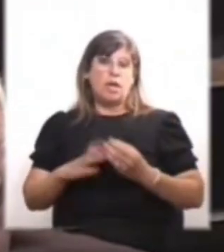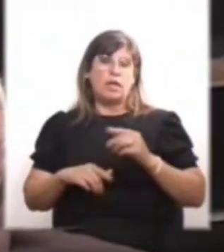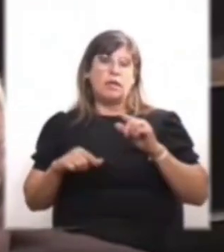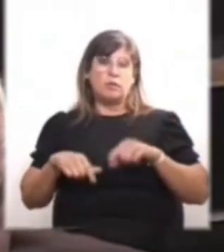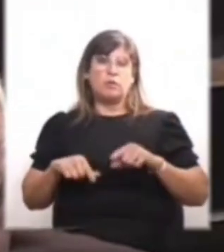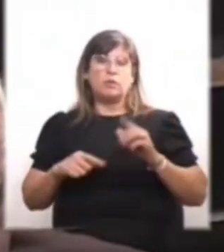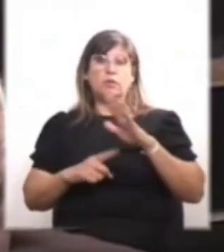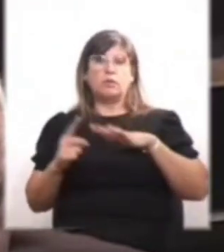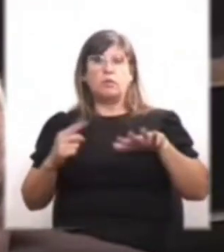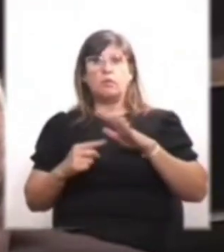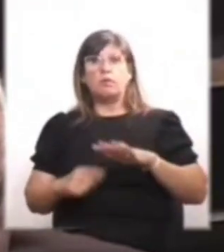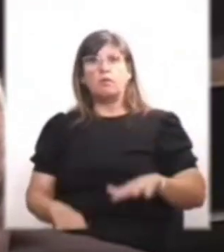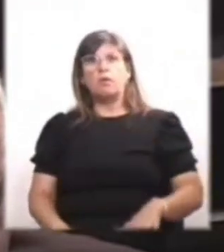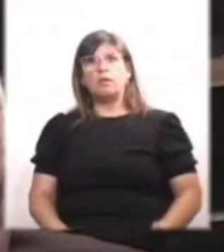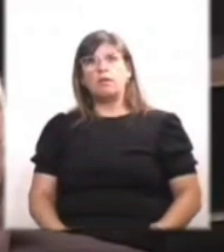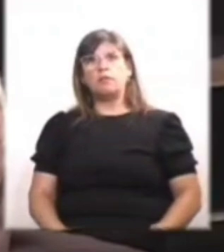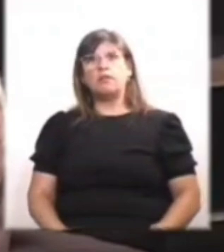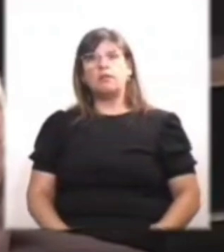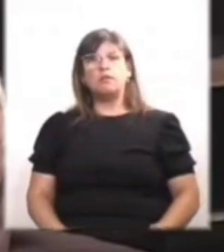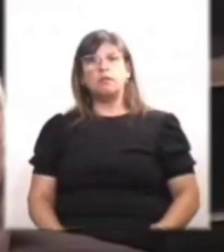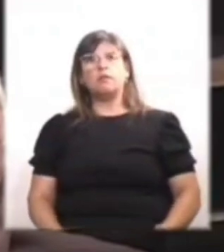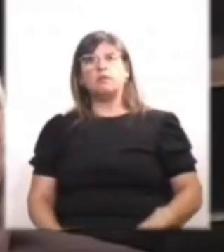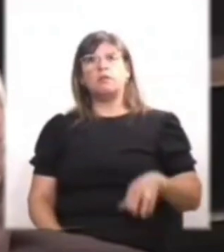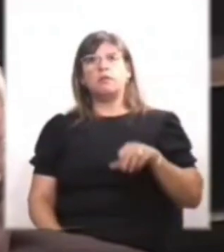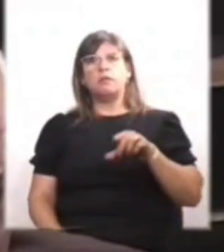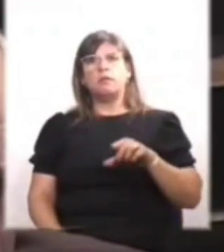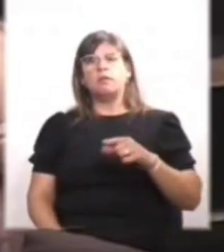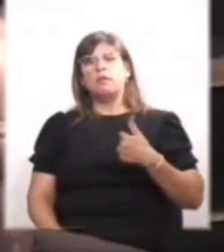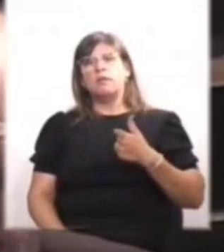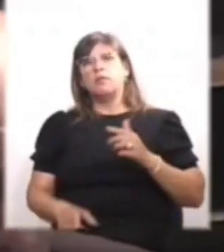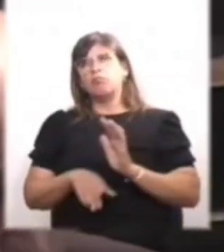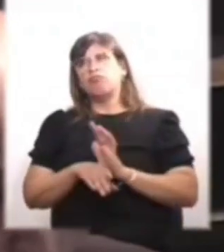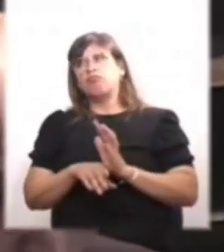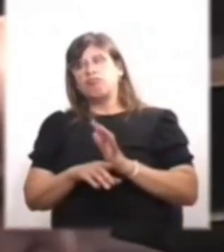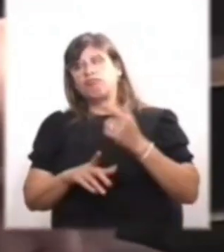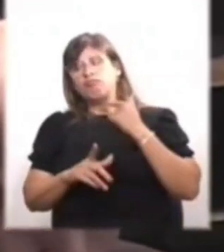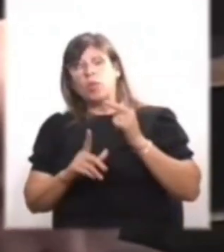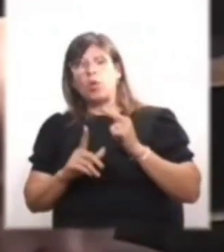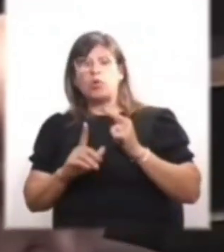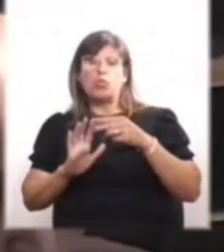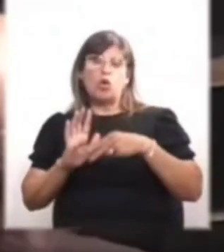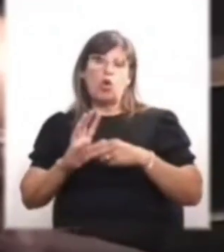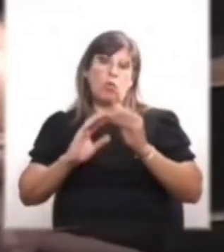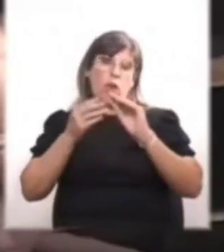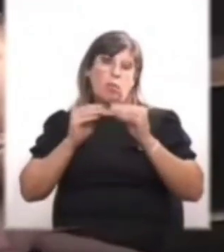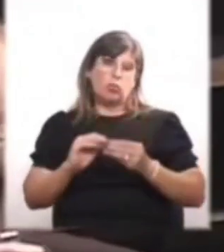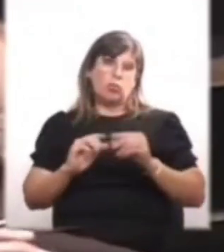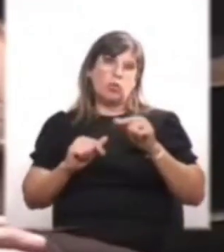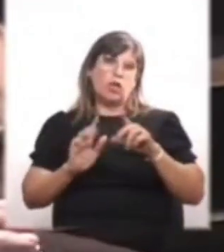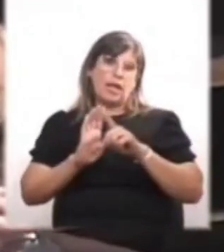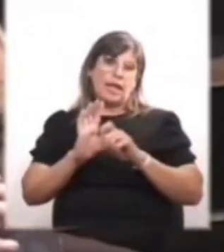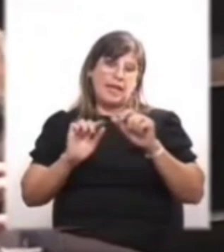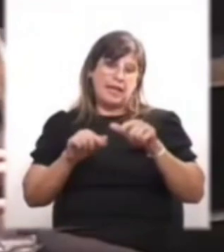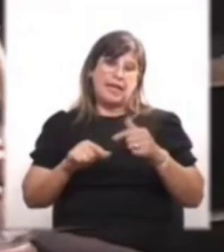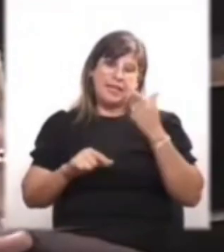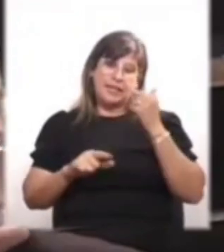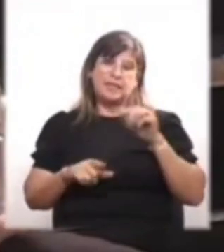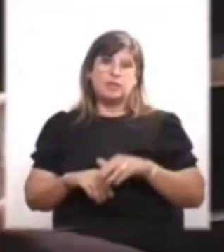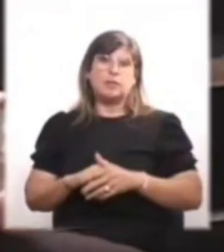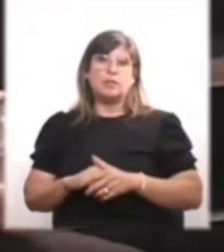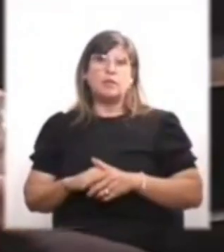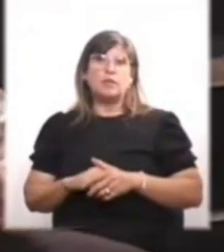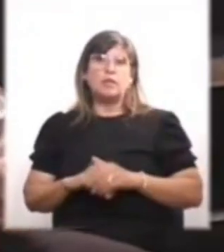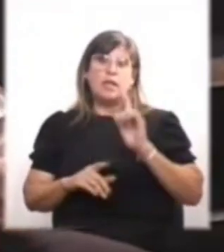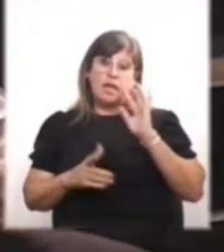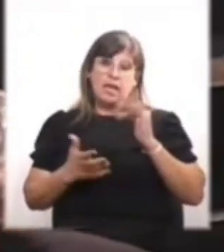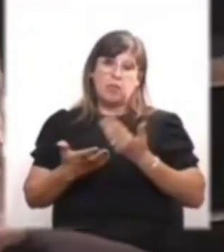Ambiente. Pero esto necesita un complejo de normas presupuestales, que esta ley le daría la ley marco,